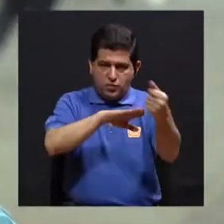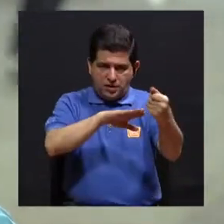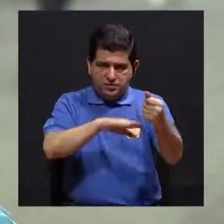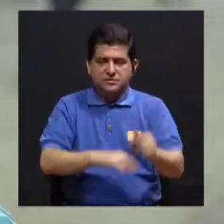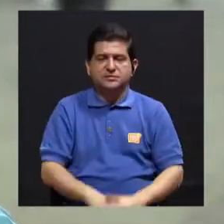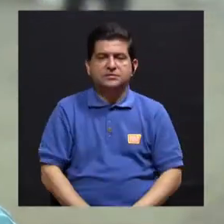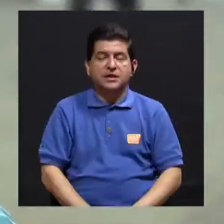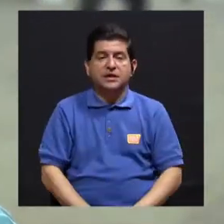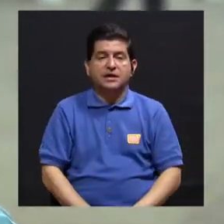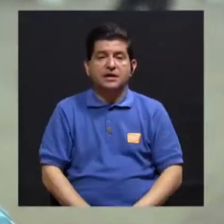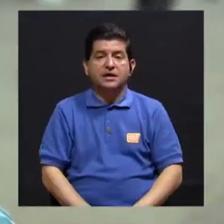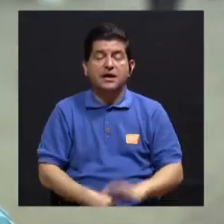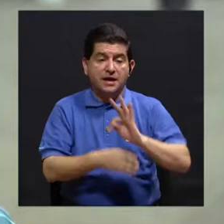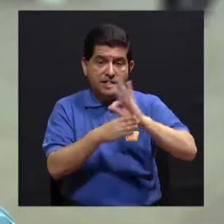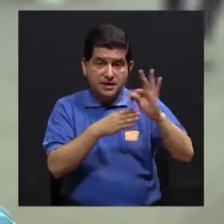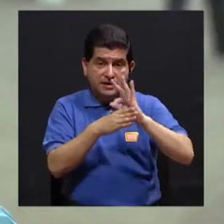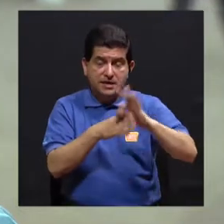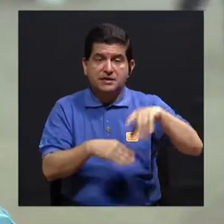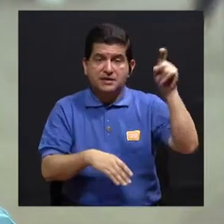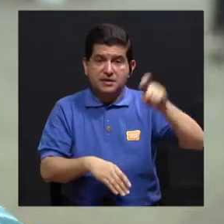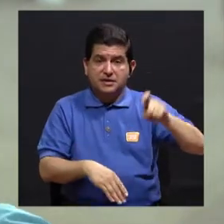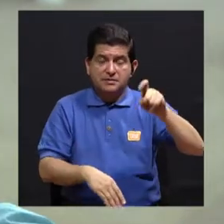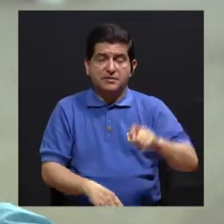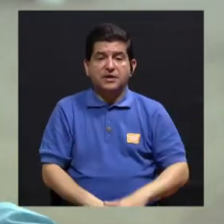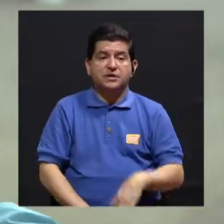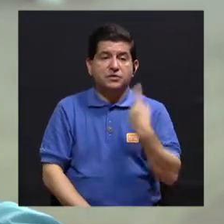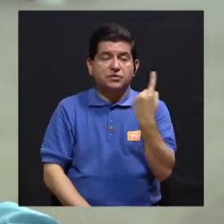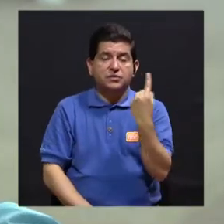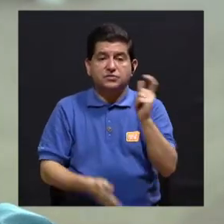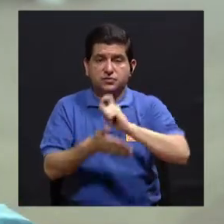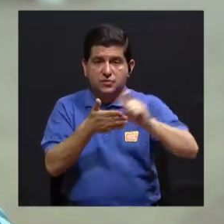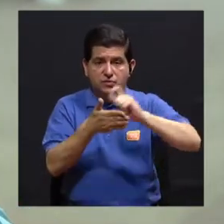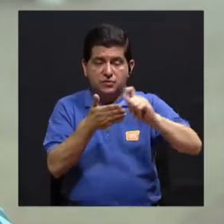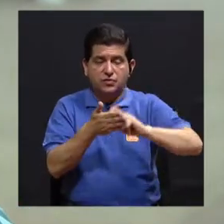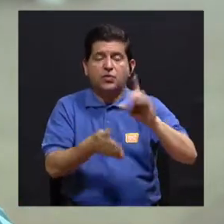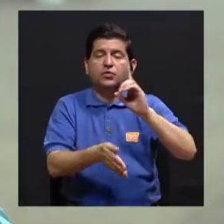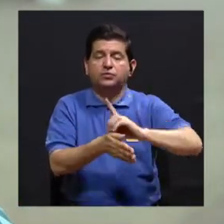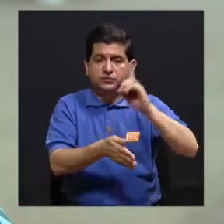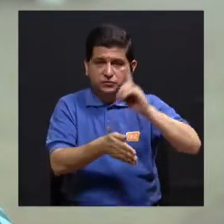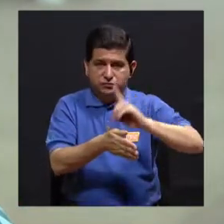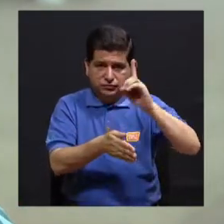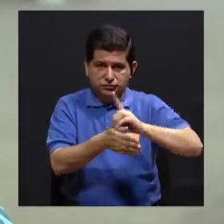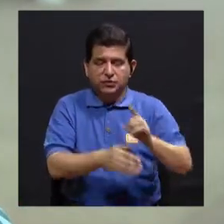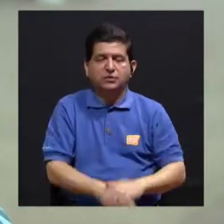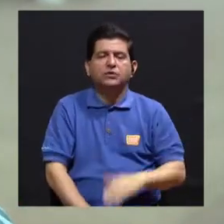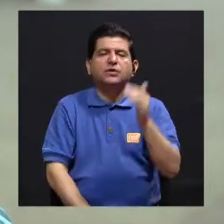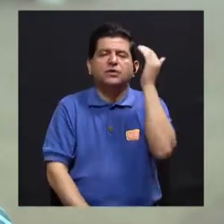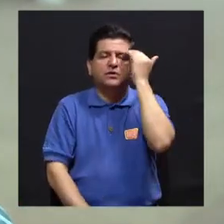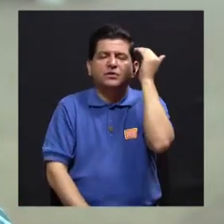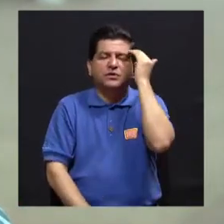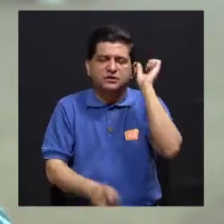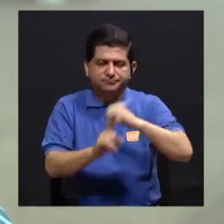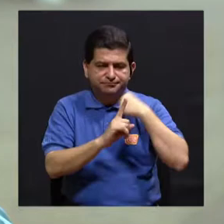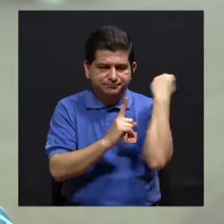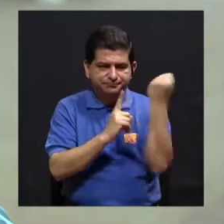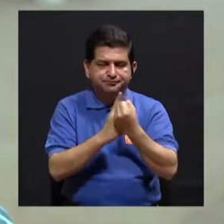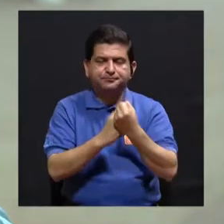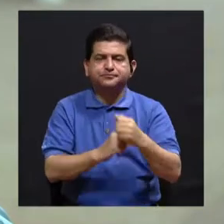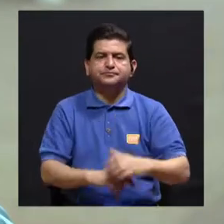sí, los tratamientos deben ser dados únicamente prescritos por un médico pues que conozca de la situación,